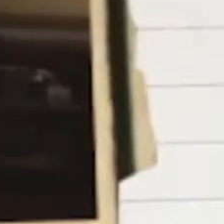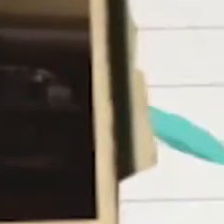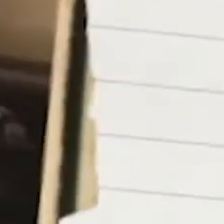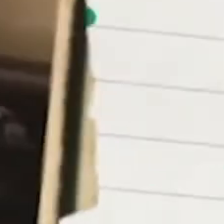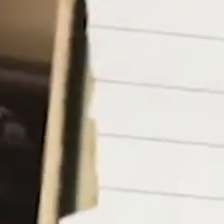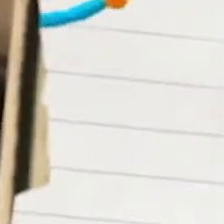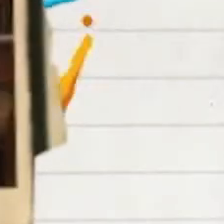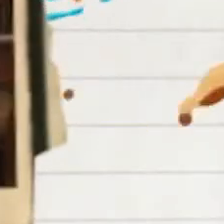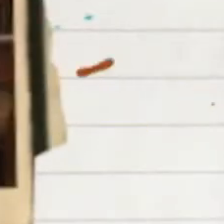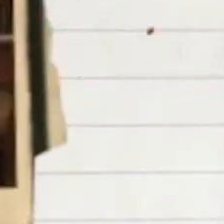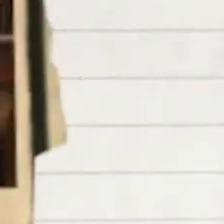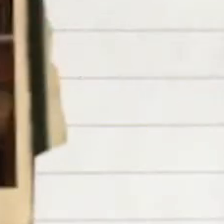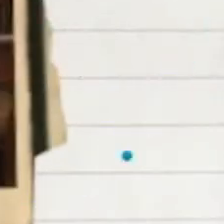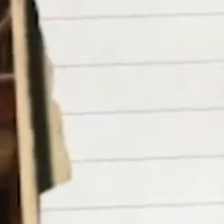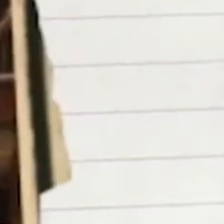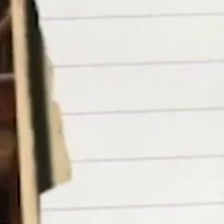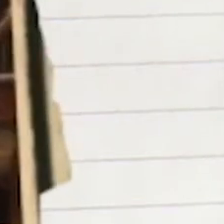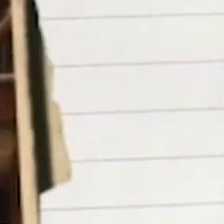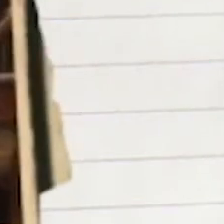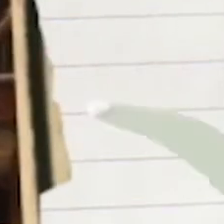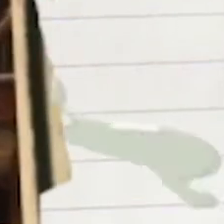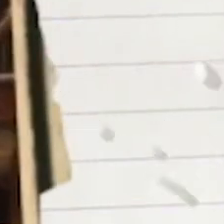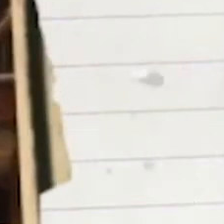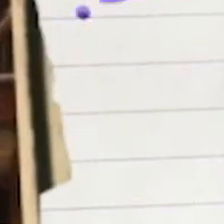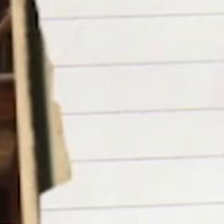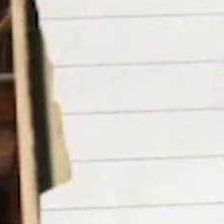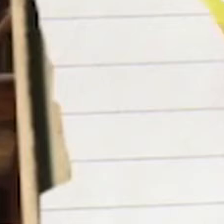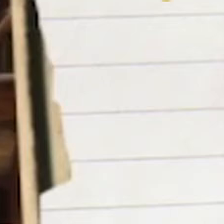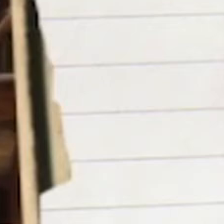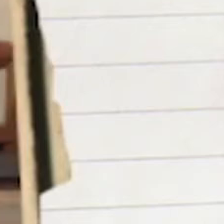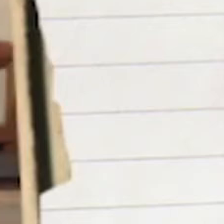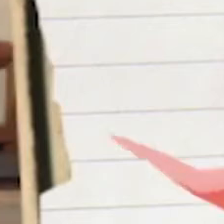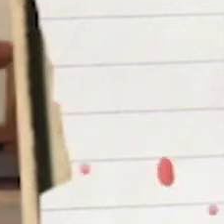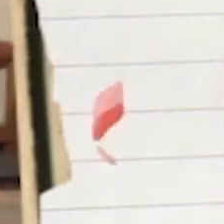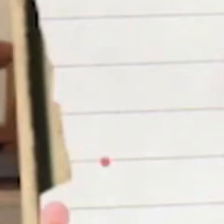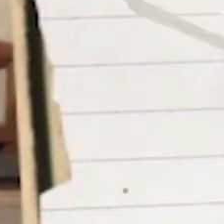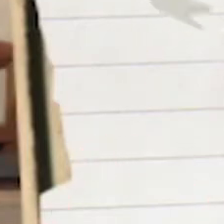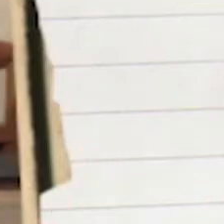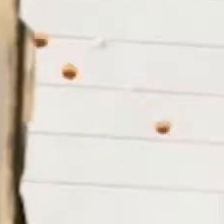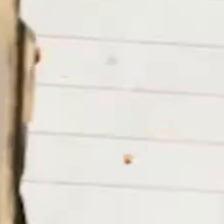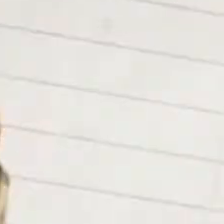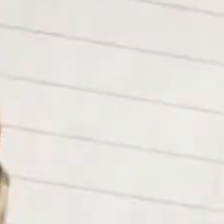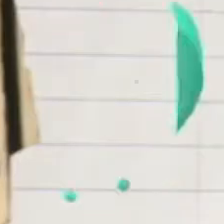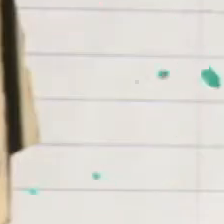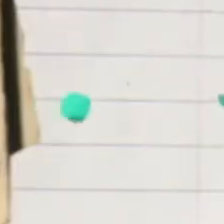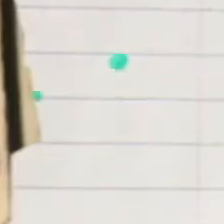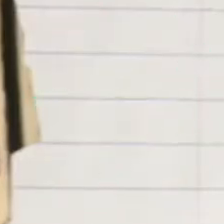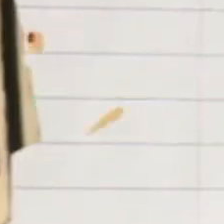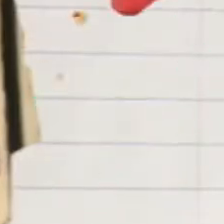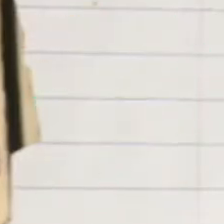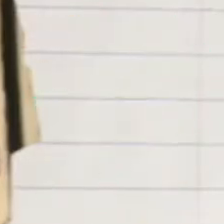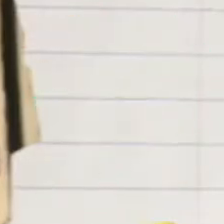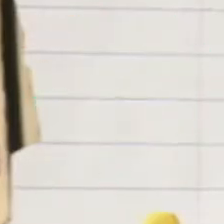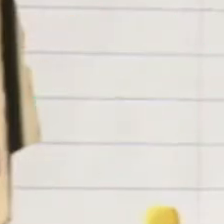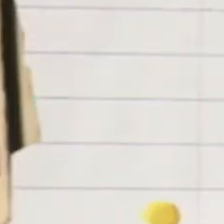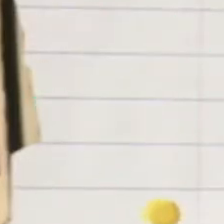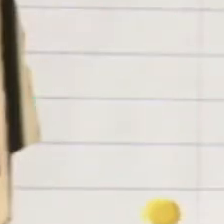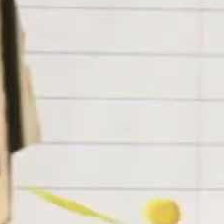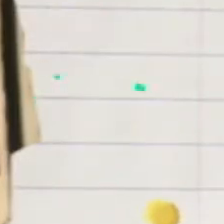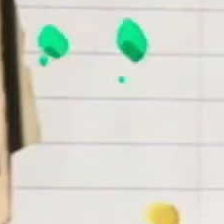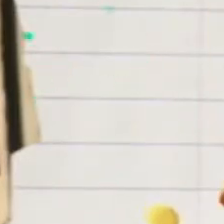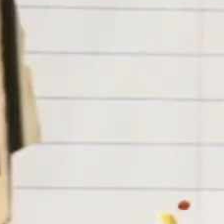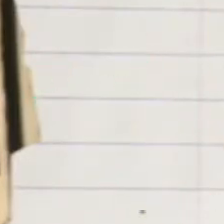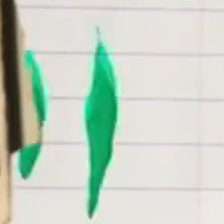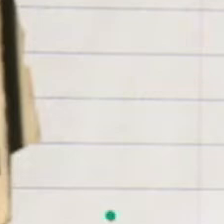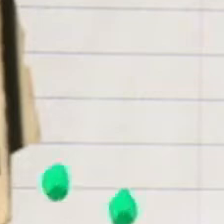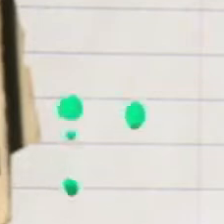Esta semana, en Punto y Coma, conoceremos el libro El Comunista, el testimonio de Edgar Campos Cabezas, de Manuel